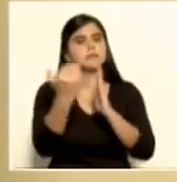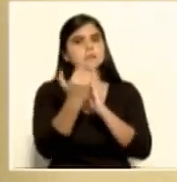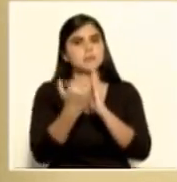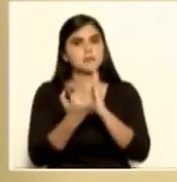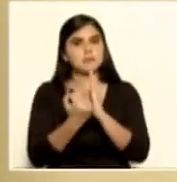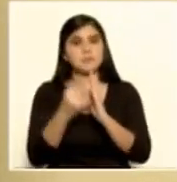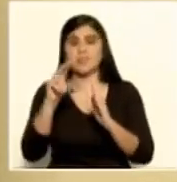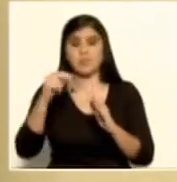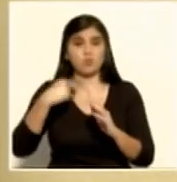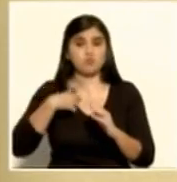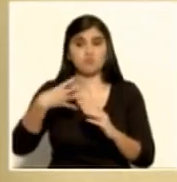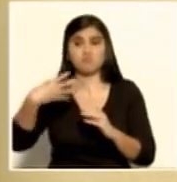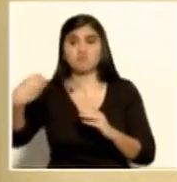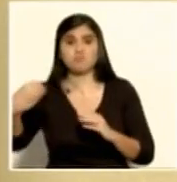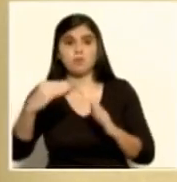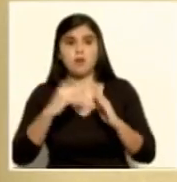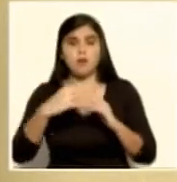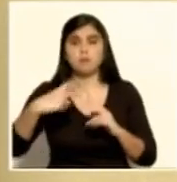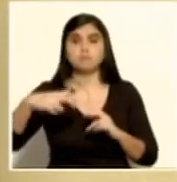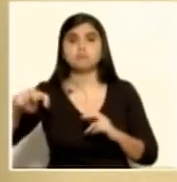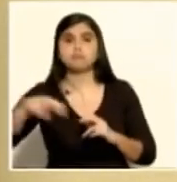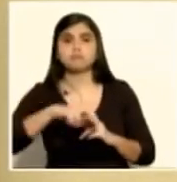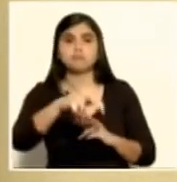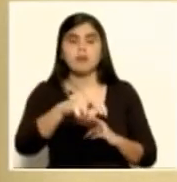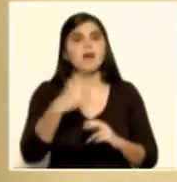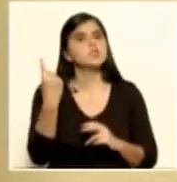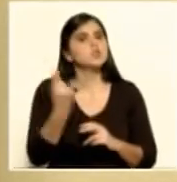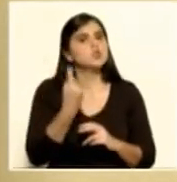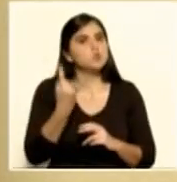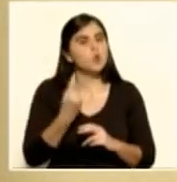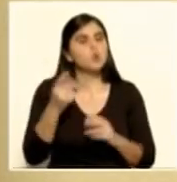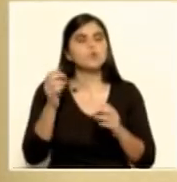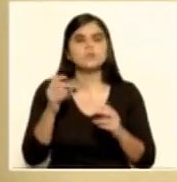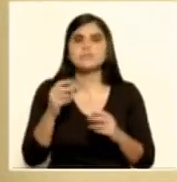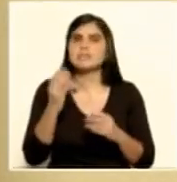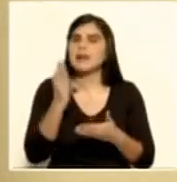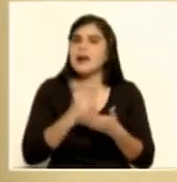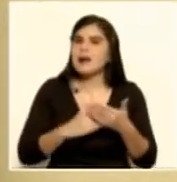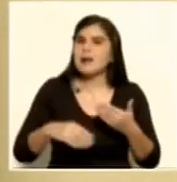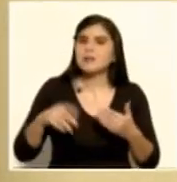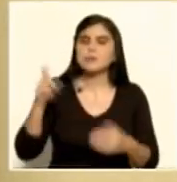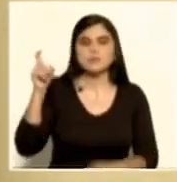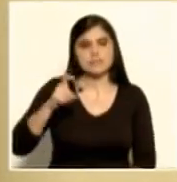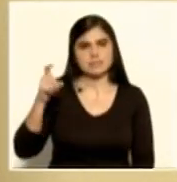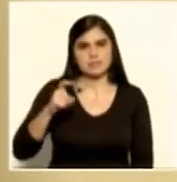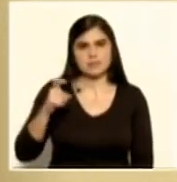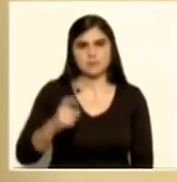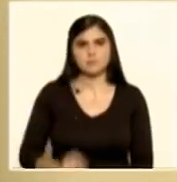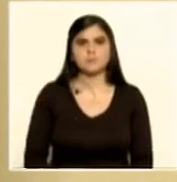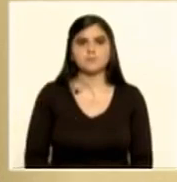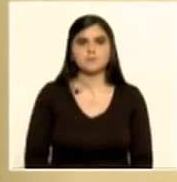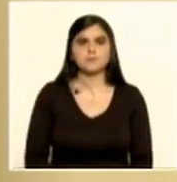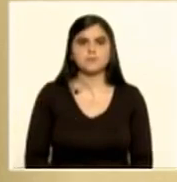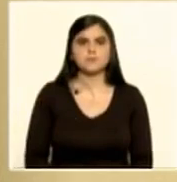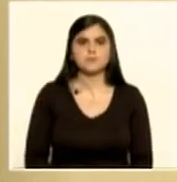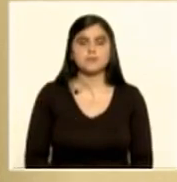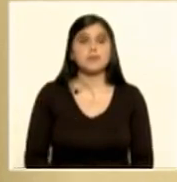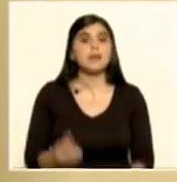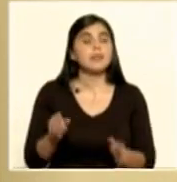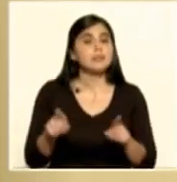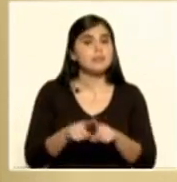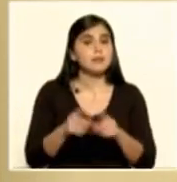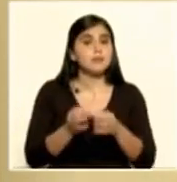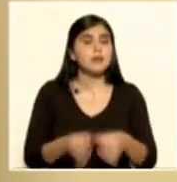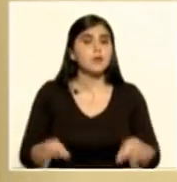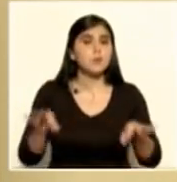no movilizarnos si no es demasiadamente, o sea, es sumamente necesario. Y el efecto, es importante indicar que este